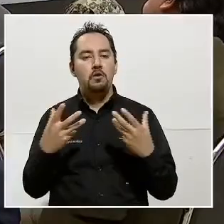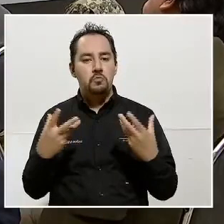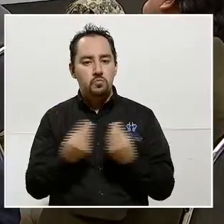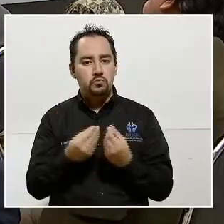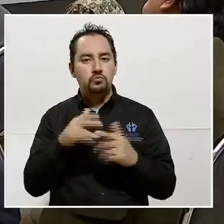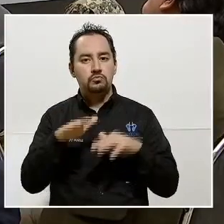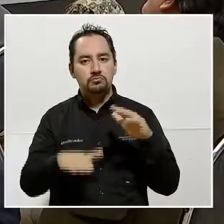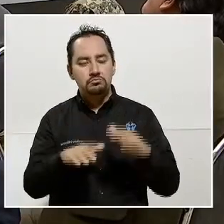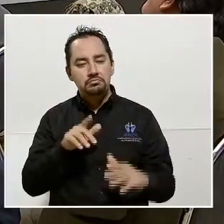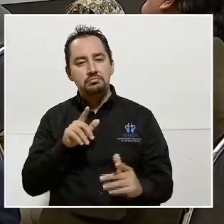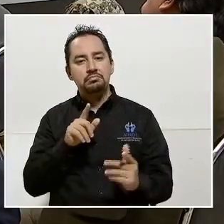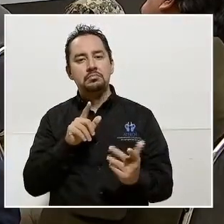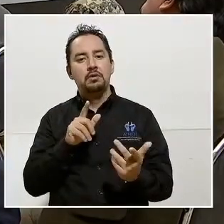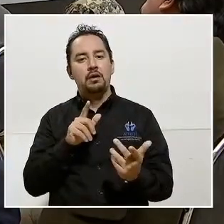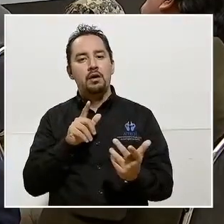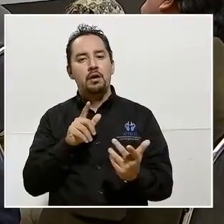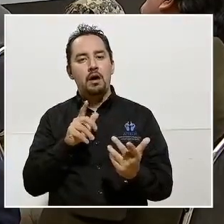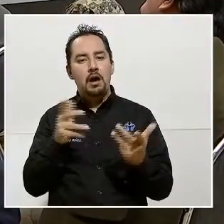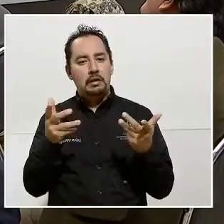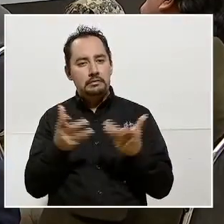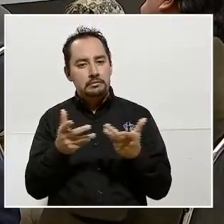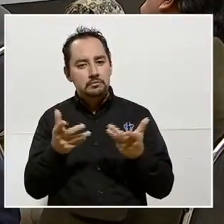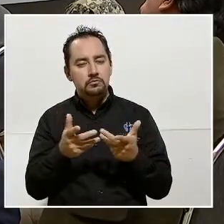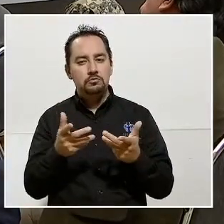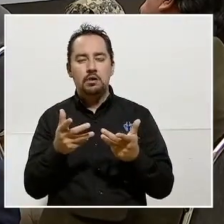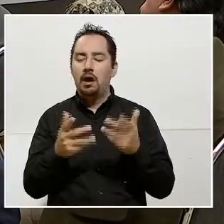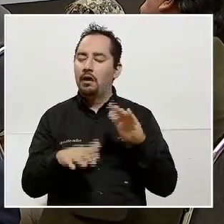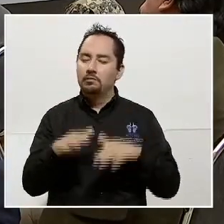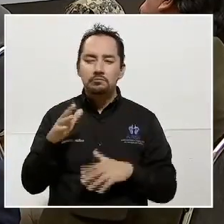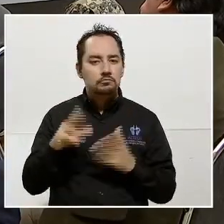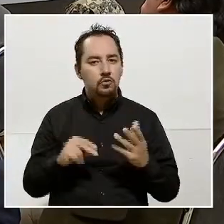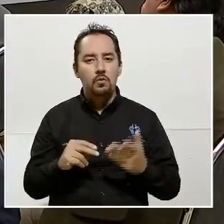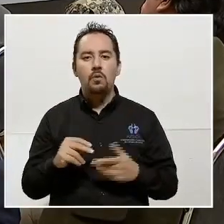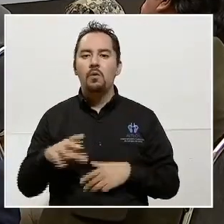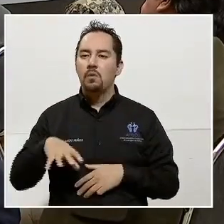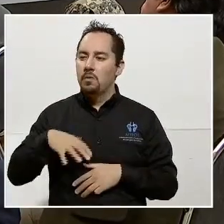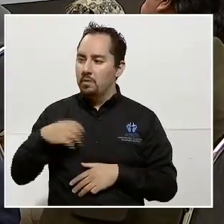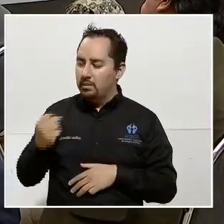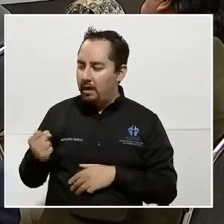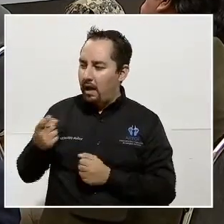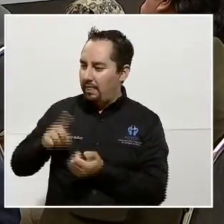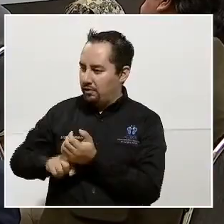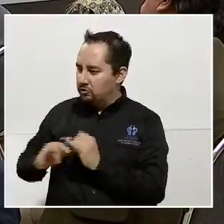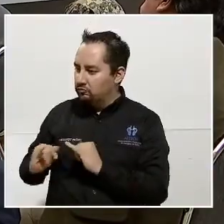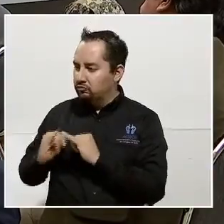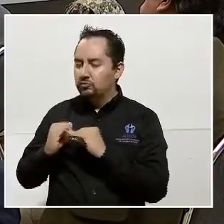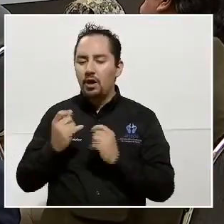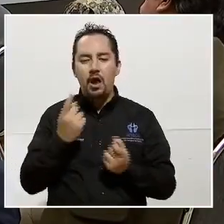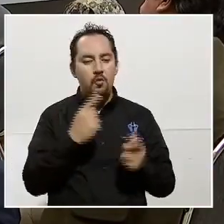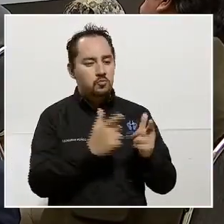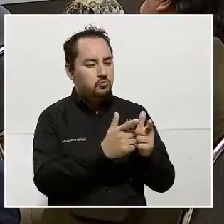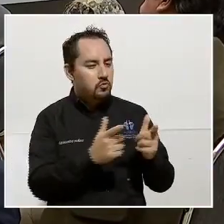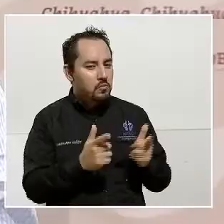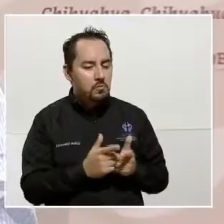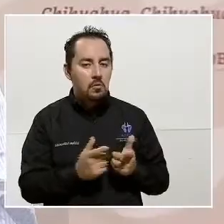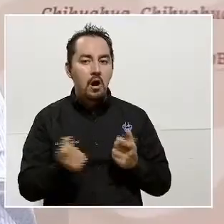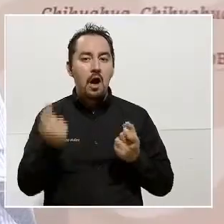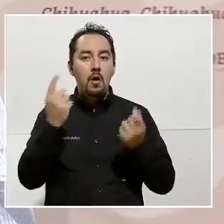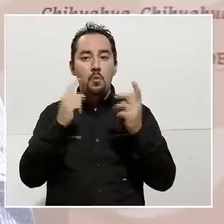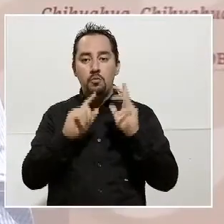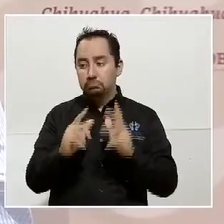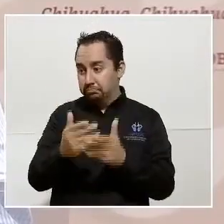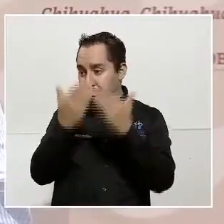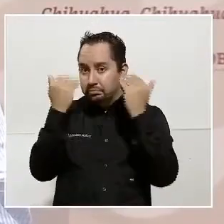desencuentros, de esfuerzos institucionales y no institucionales. Otros fueron esfuerzos